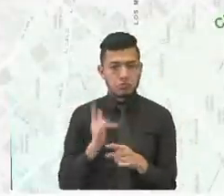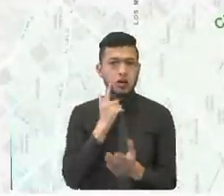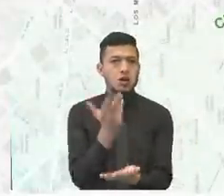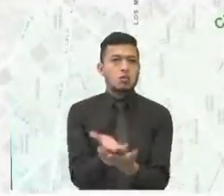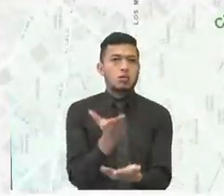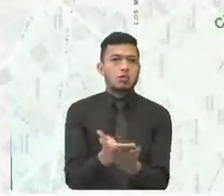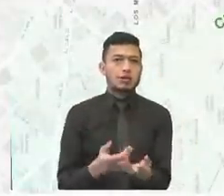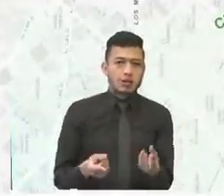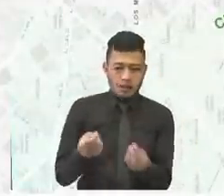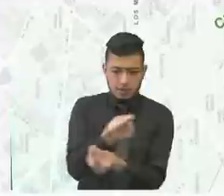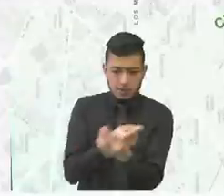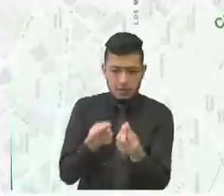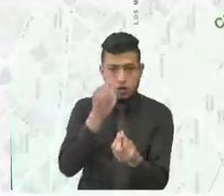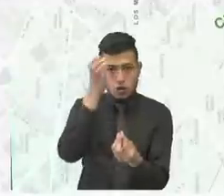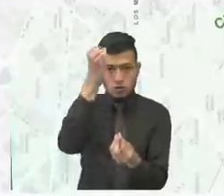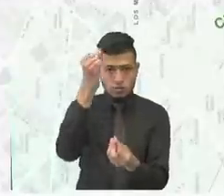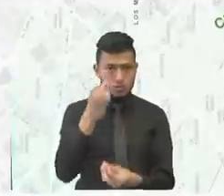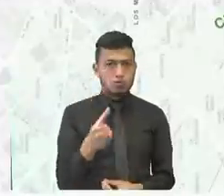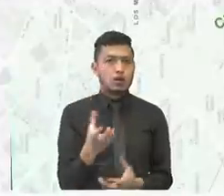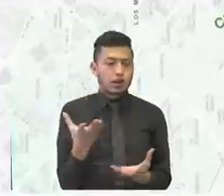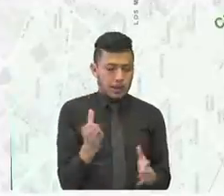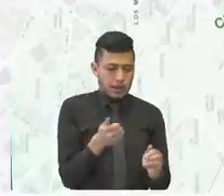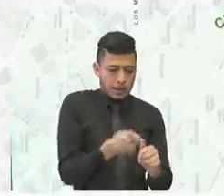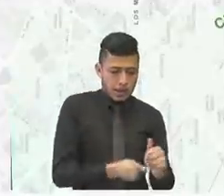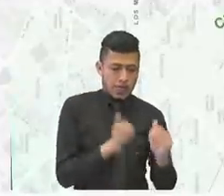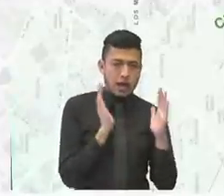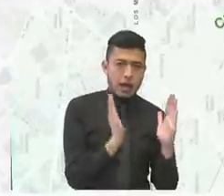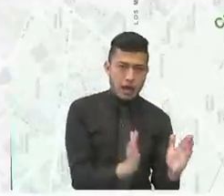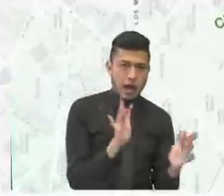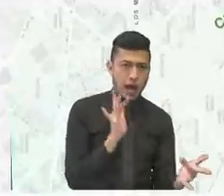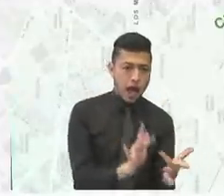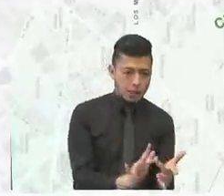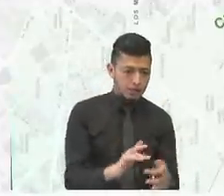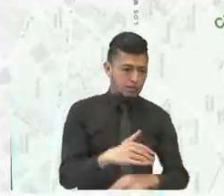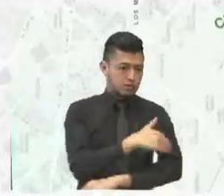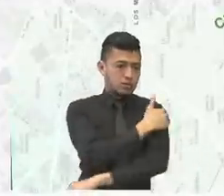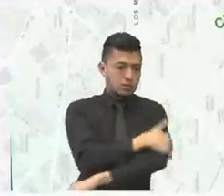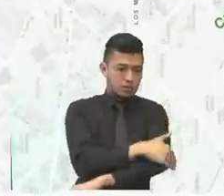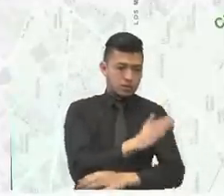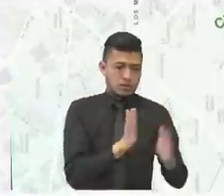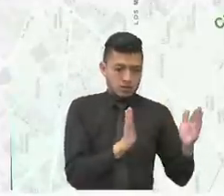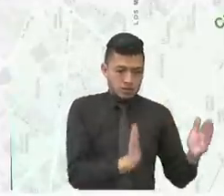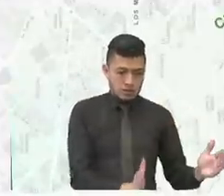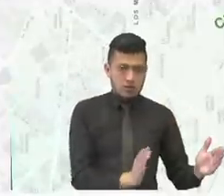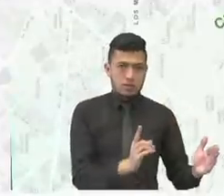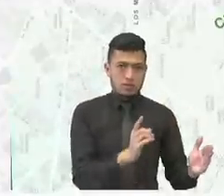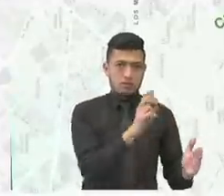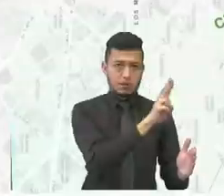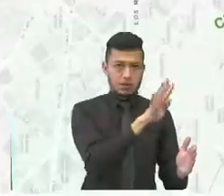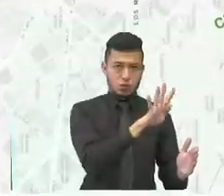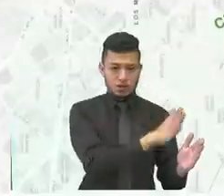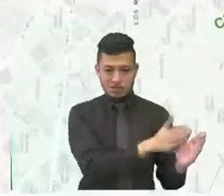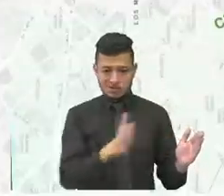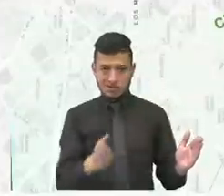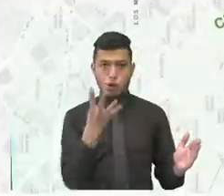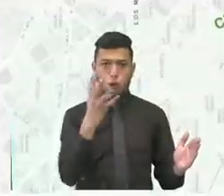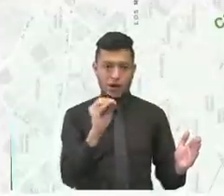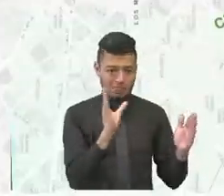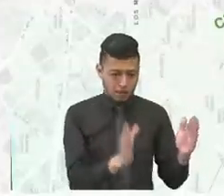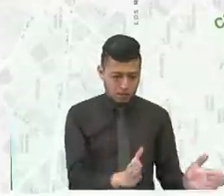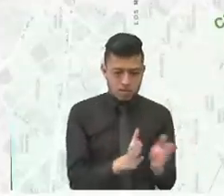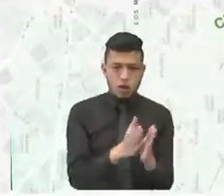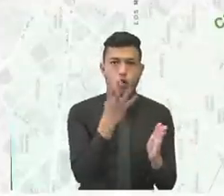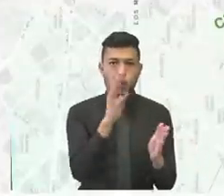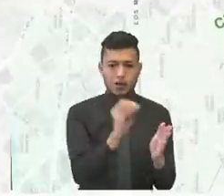diseños conceptuales. Uno para cada franja, uno para cada tramo de la séptima, uno para cada séptima. Hay tres séptimas en vez de